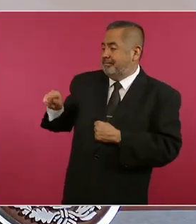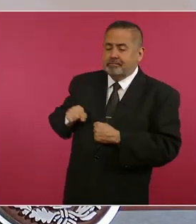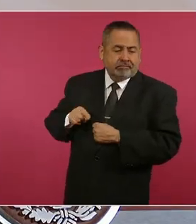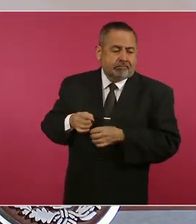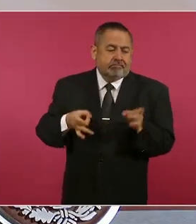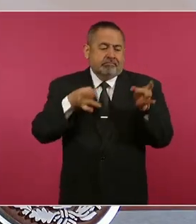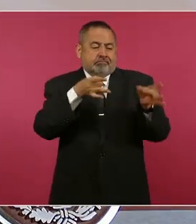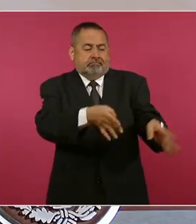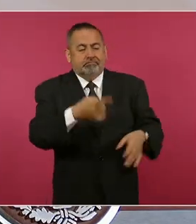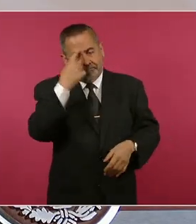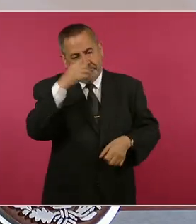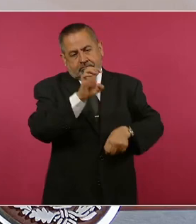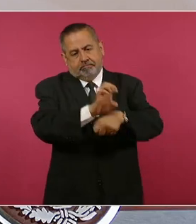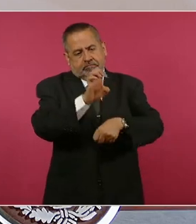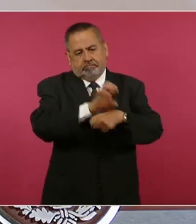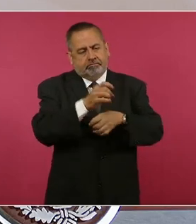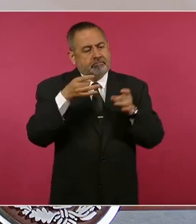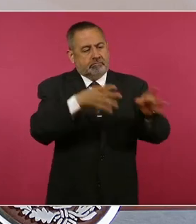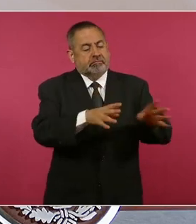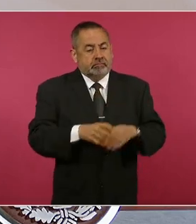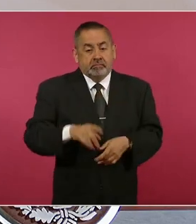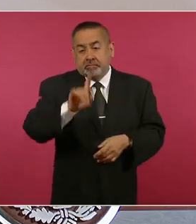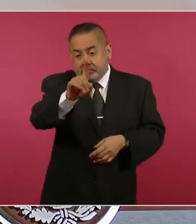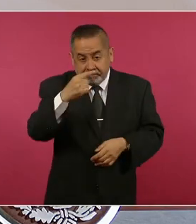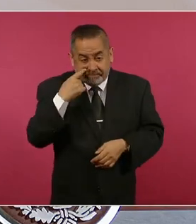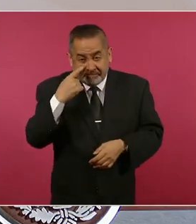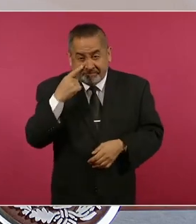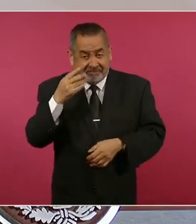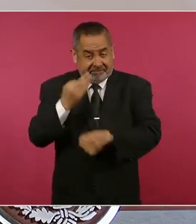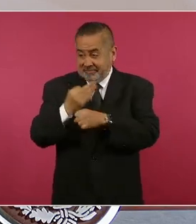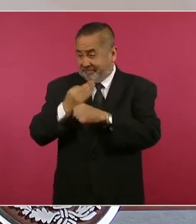de la comunidad internacional. No ha habido ni un solo país